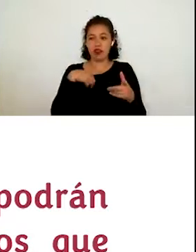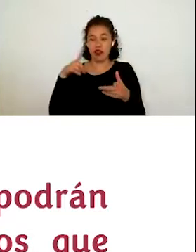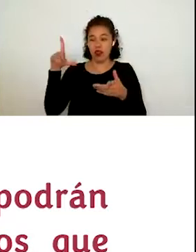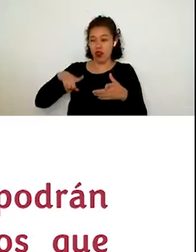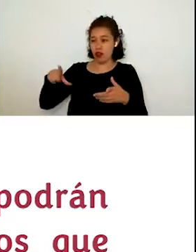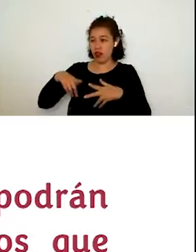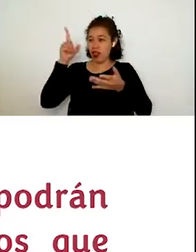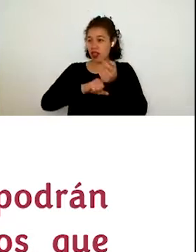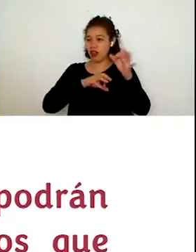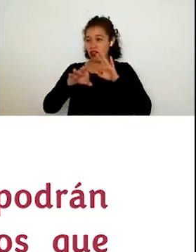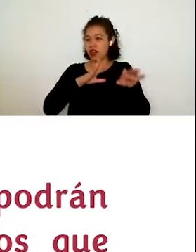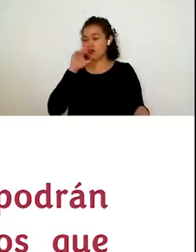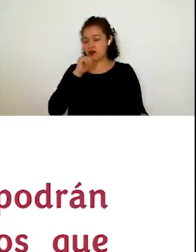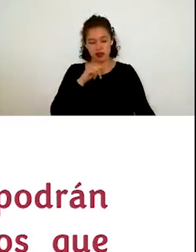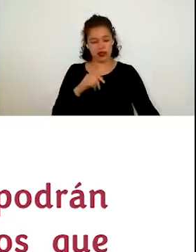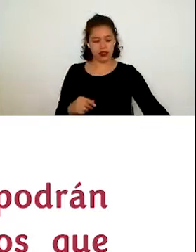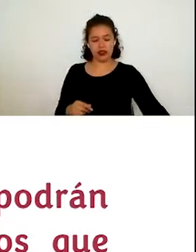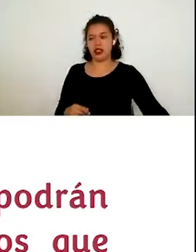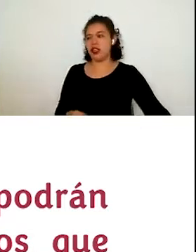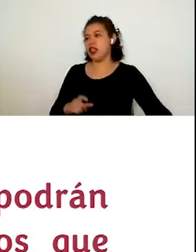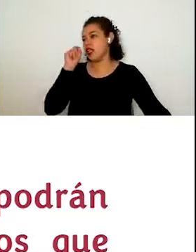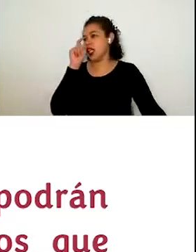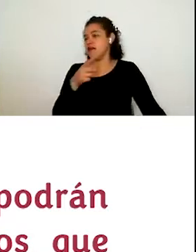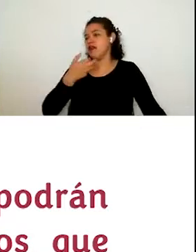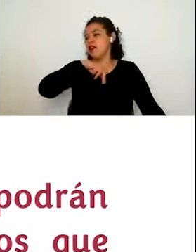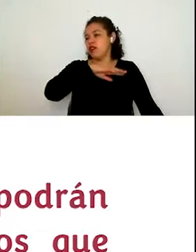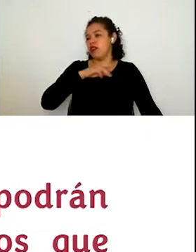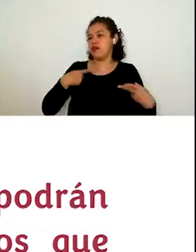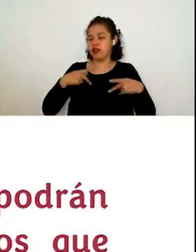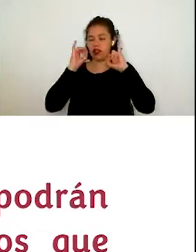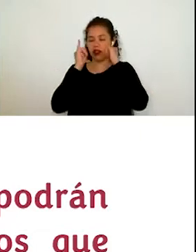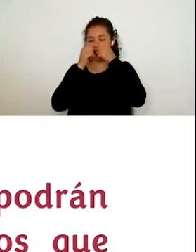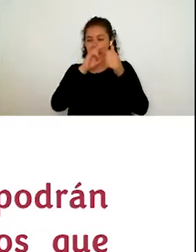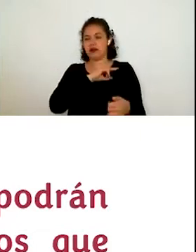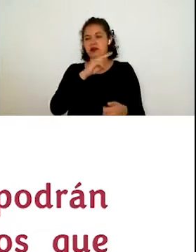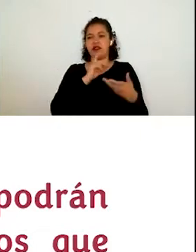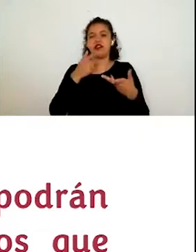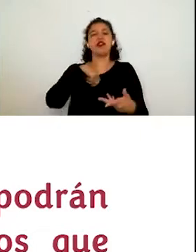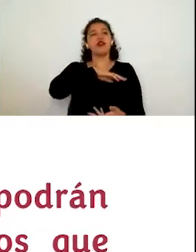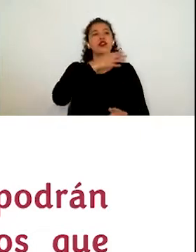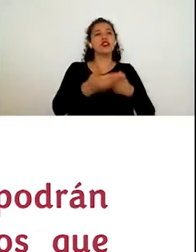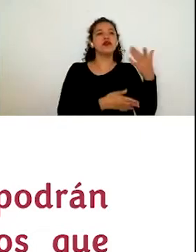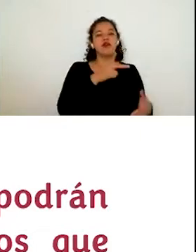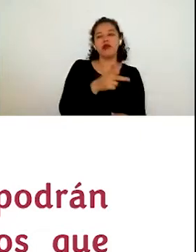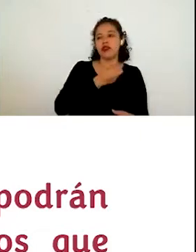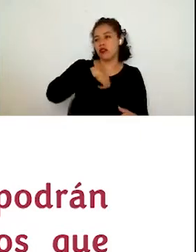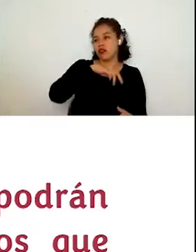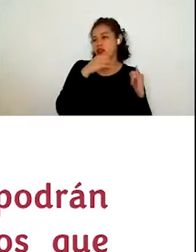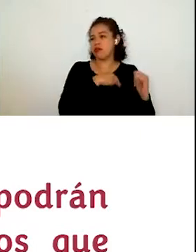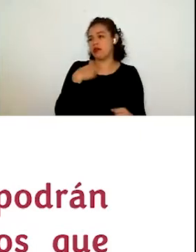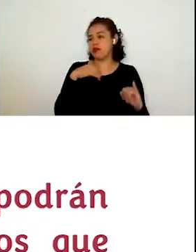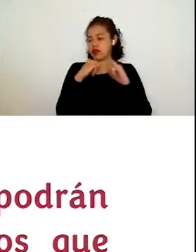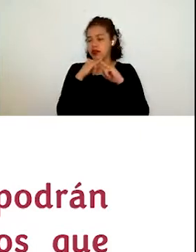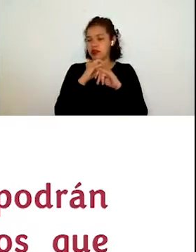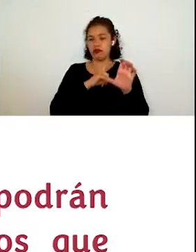parte de la Junta, que somos servidores públicos trabajando en esta institución, no podemos, en este organismo no podemos